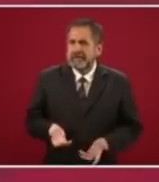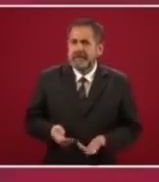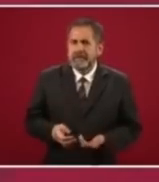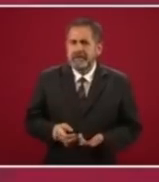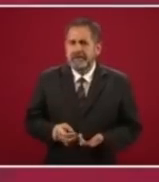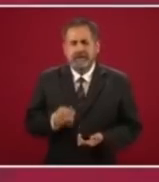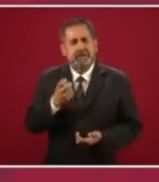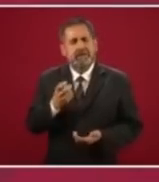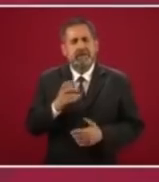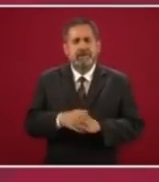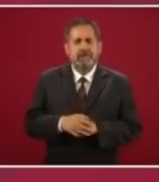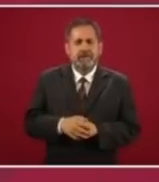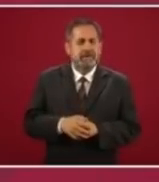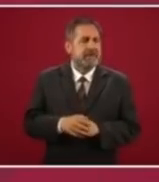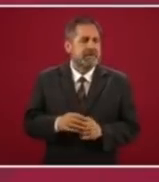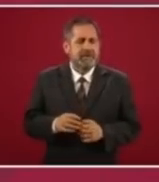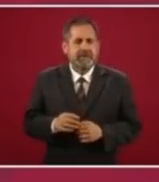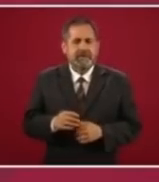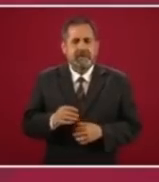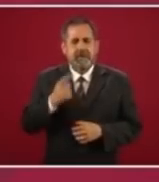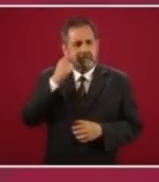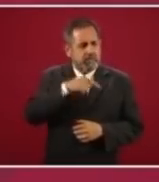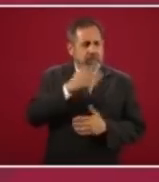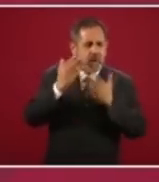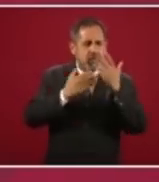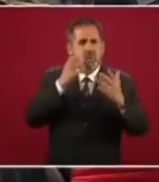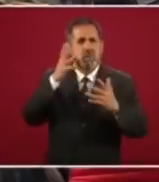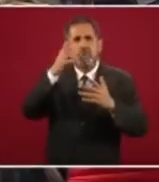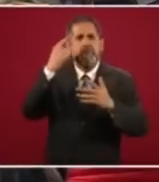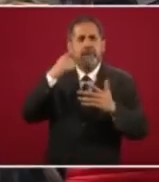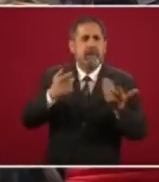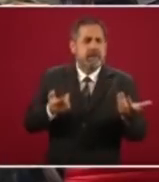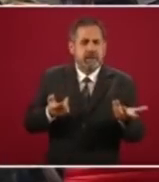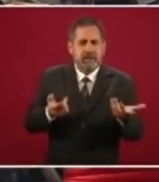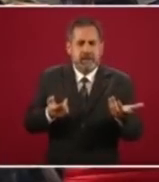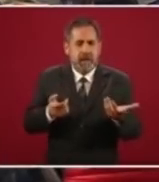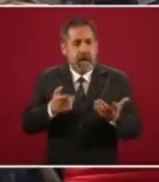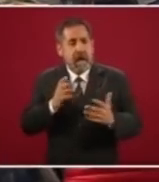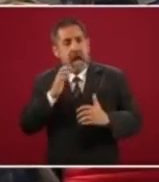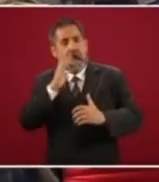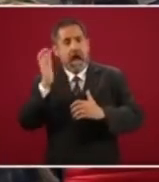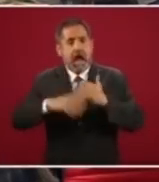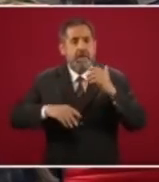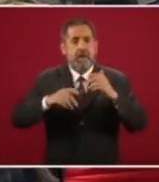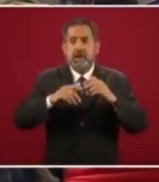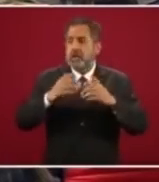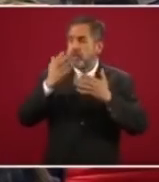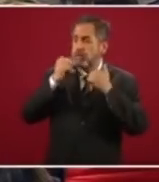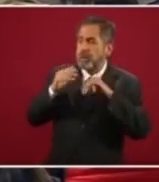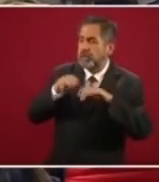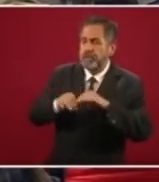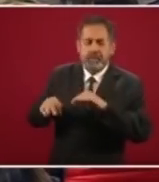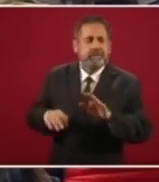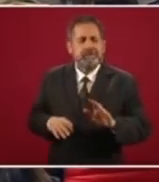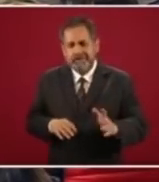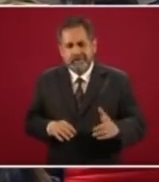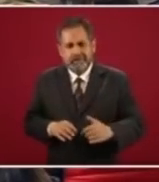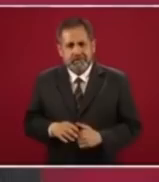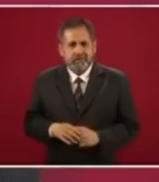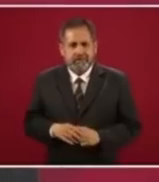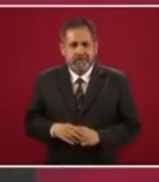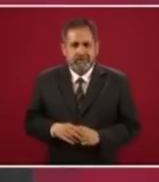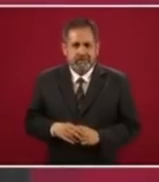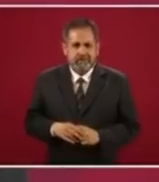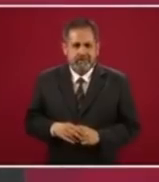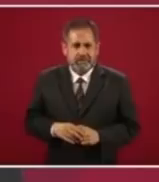O sea, a veces se dice, sí, ¿y para qué estudian? Si cuando terminan no tienen trabajo.